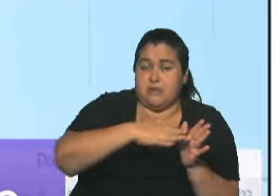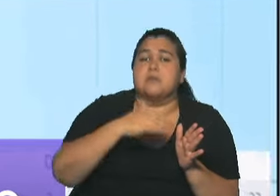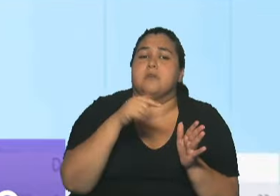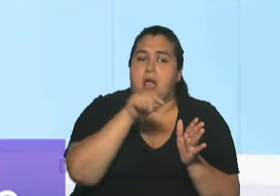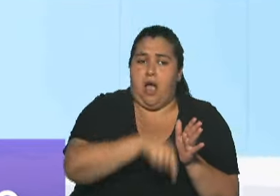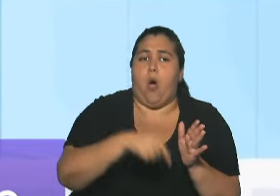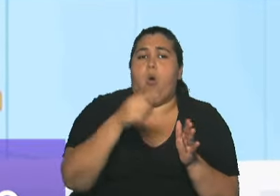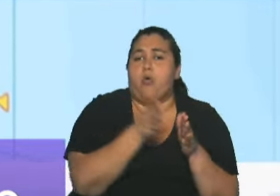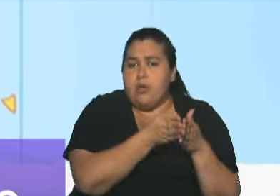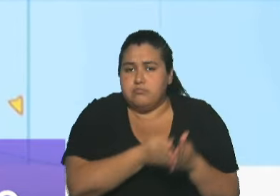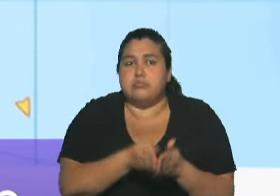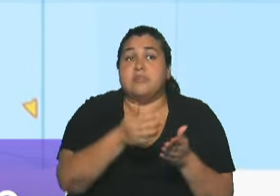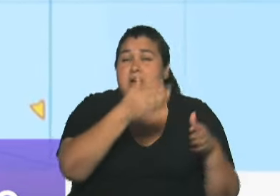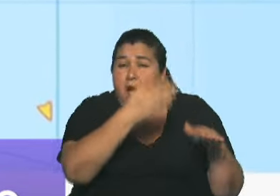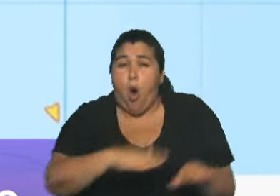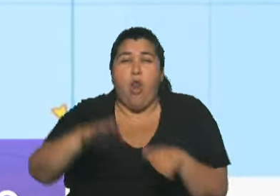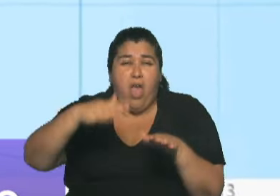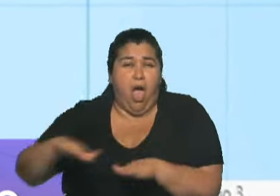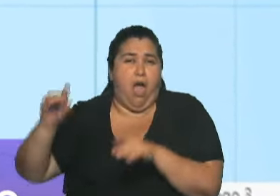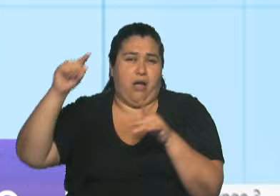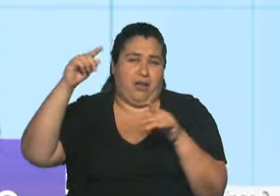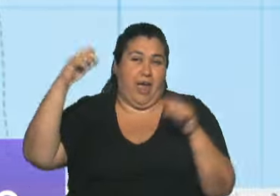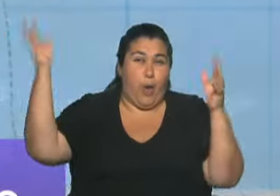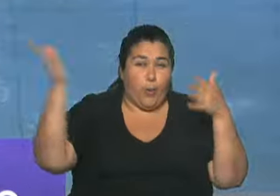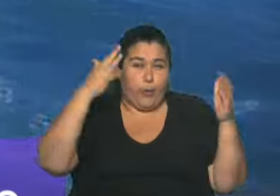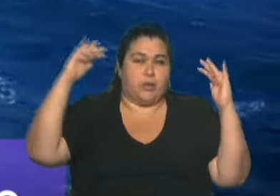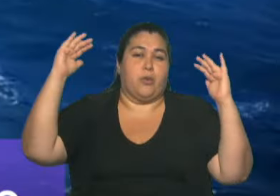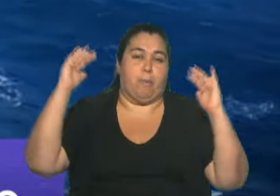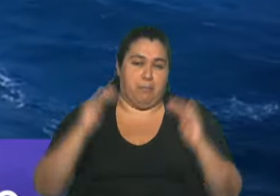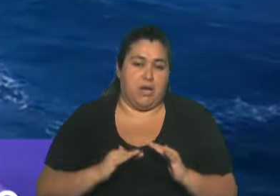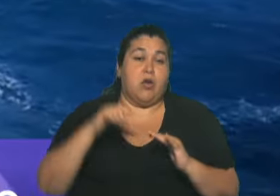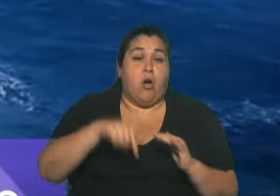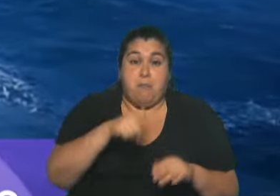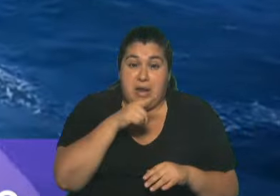de la del oleaje y del viento así que ya para la tarde estarían saliendo la mayoría